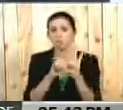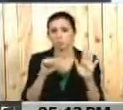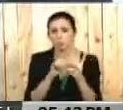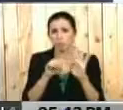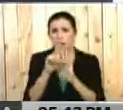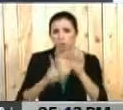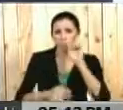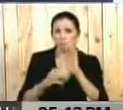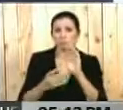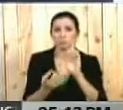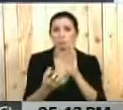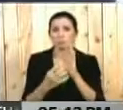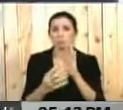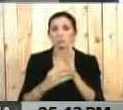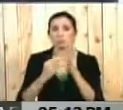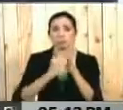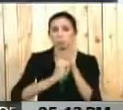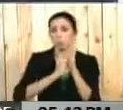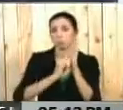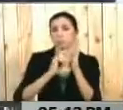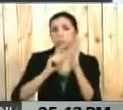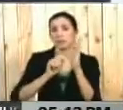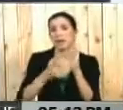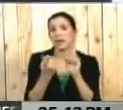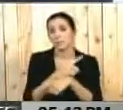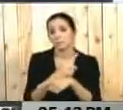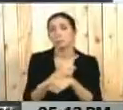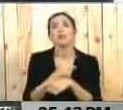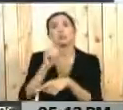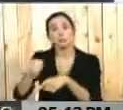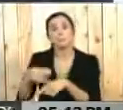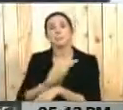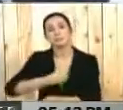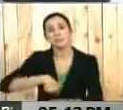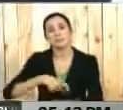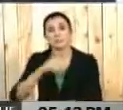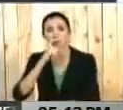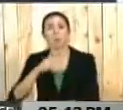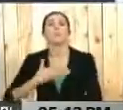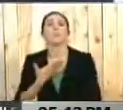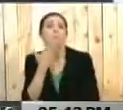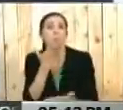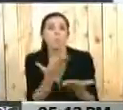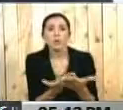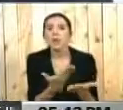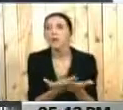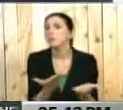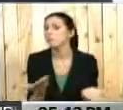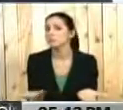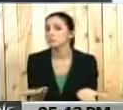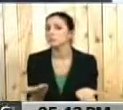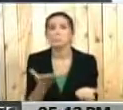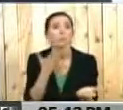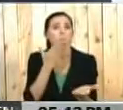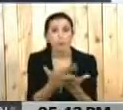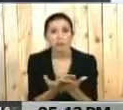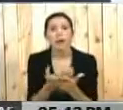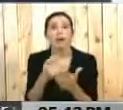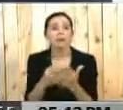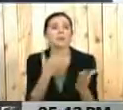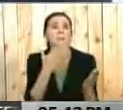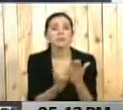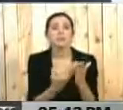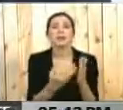el presidente en Consejo de Ministros también puede plantear una enmienda para reducir el periodo de ustedes.